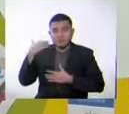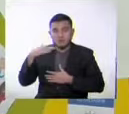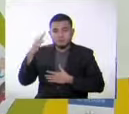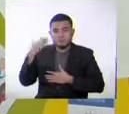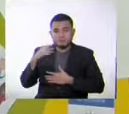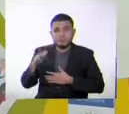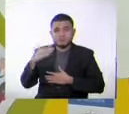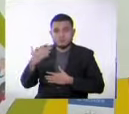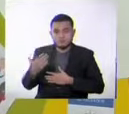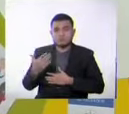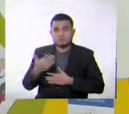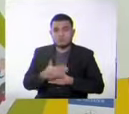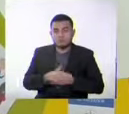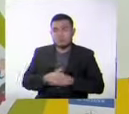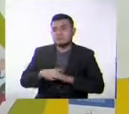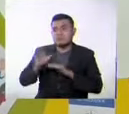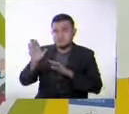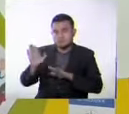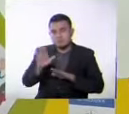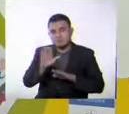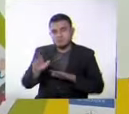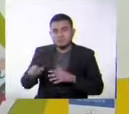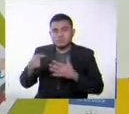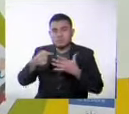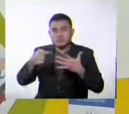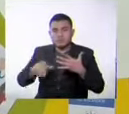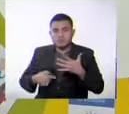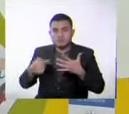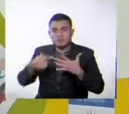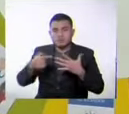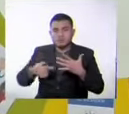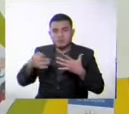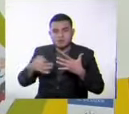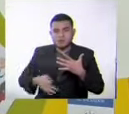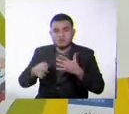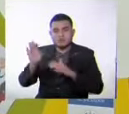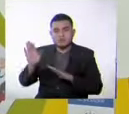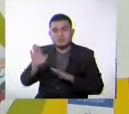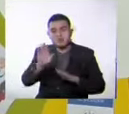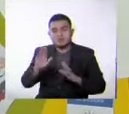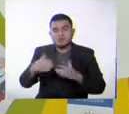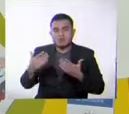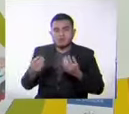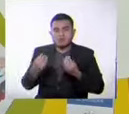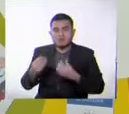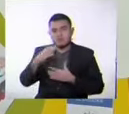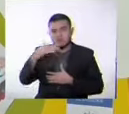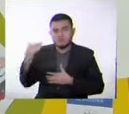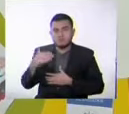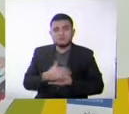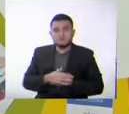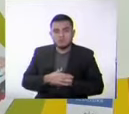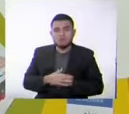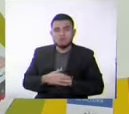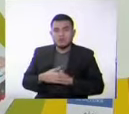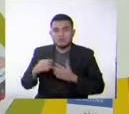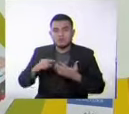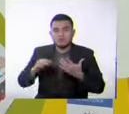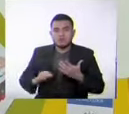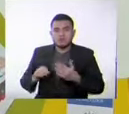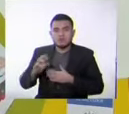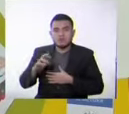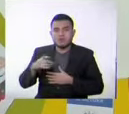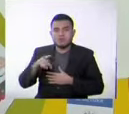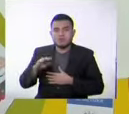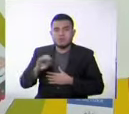al respeto. Hay normas, hay leyes que respetar, que como país nos rige una Constitución de la República y que